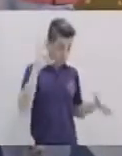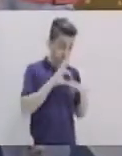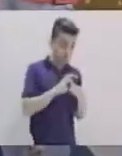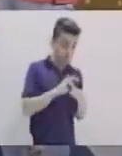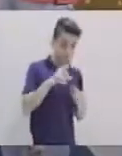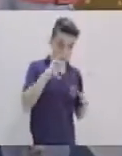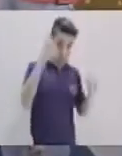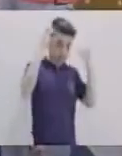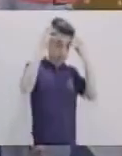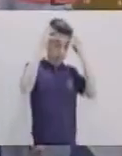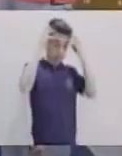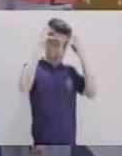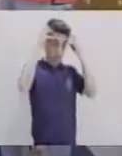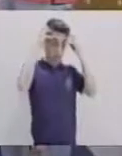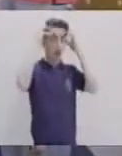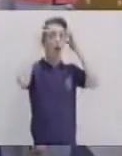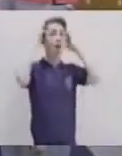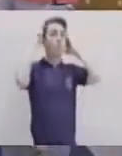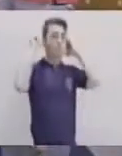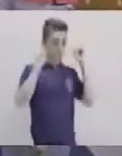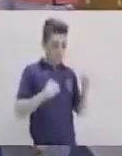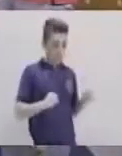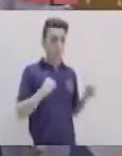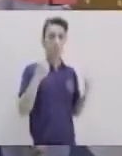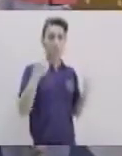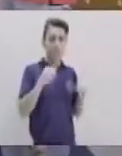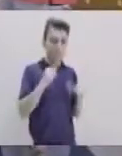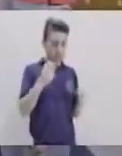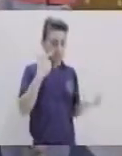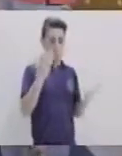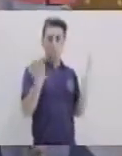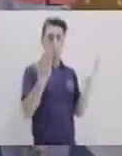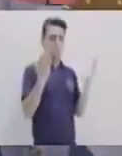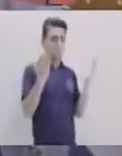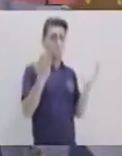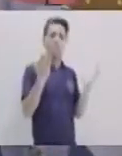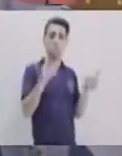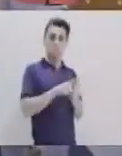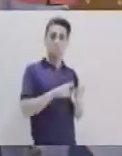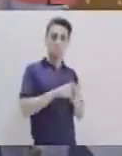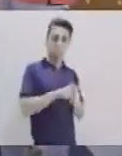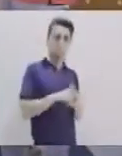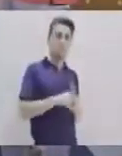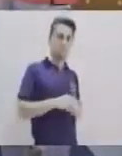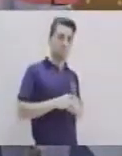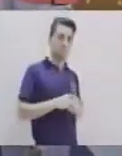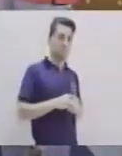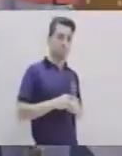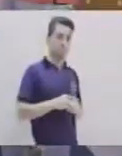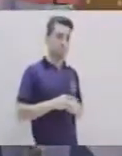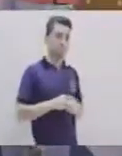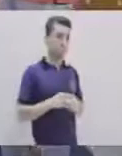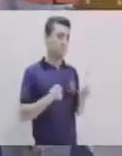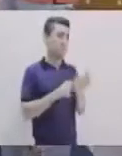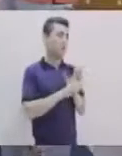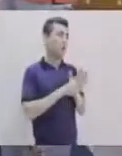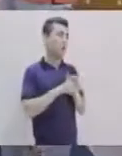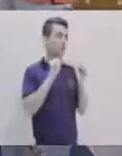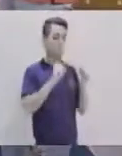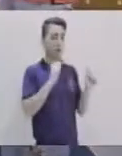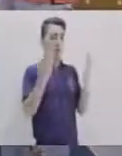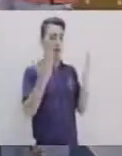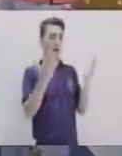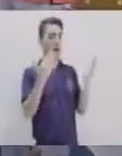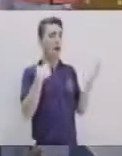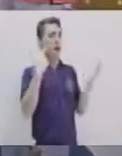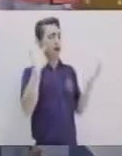tu cerebro con la información, puedes hacer comparaciones y analogías. ¿Qué significa esto? Por ejemplo, puedes comparar, yo